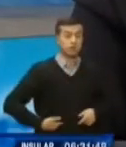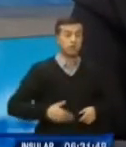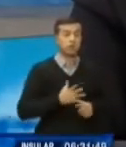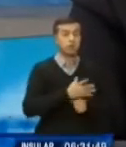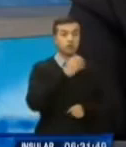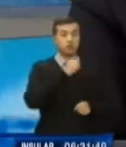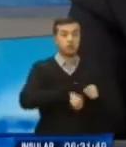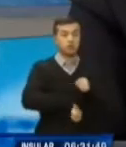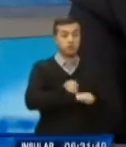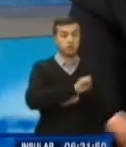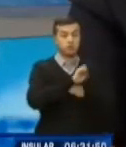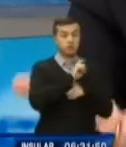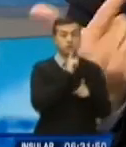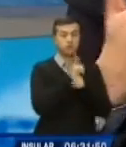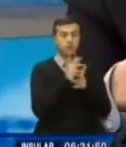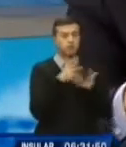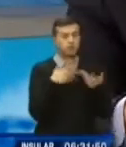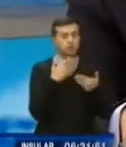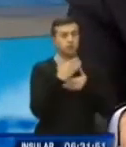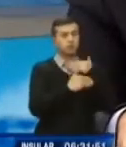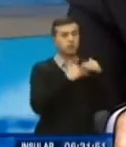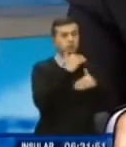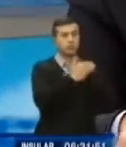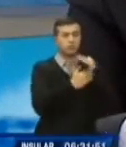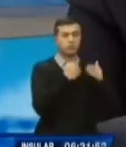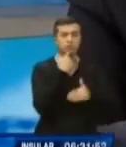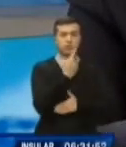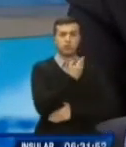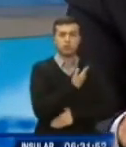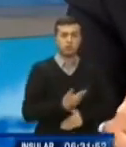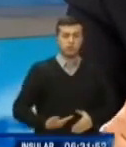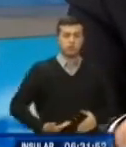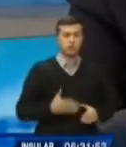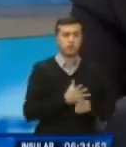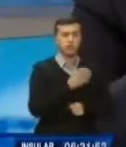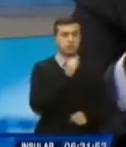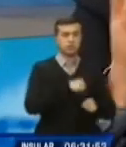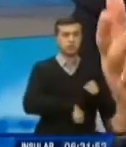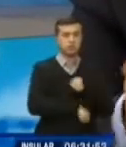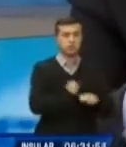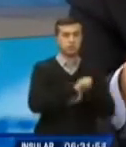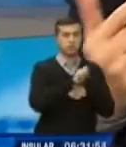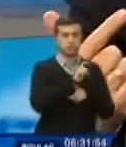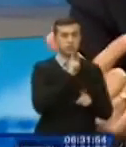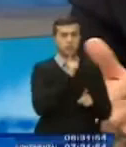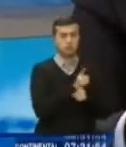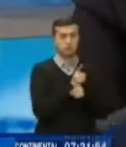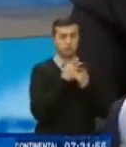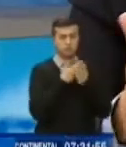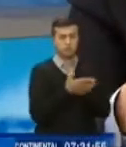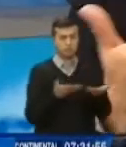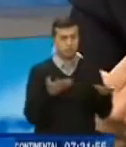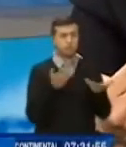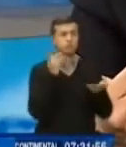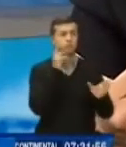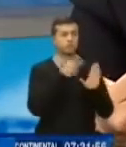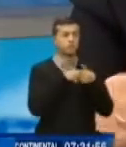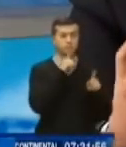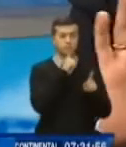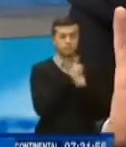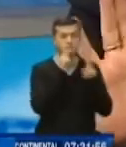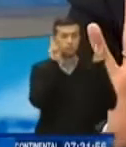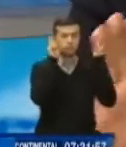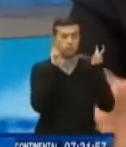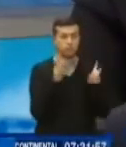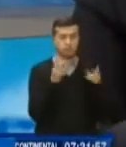ecuatoriana de fútbol pero lo que se viene diciendo del presidente la federación ecuatoriana de fútbol en que ha estado involucrado en estos